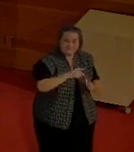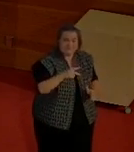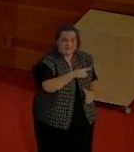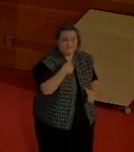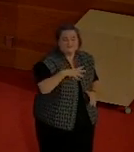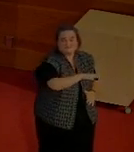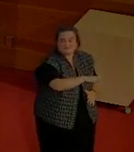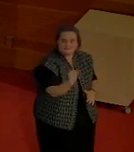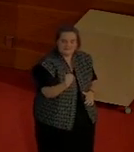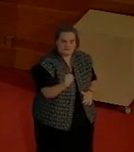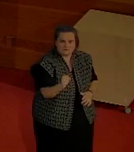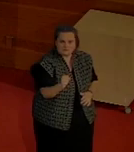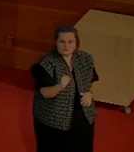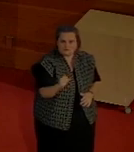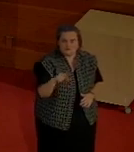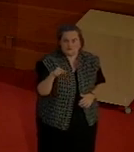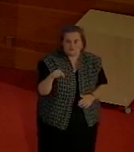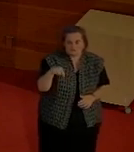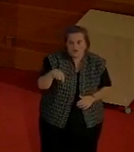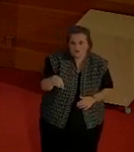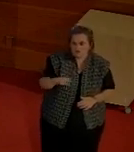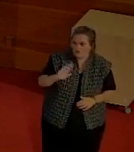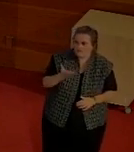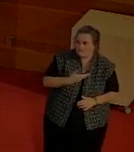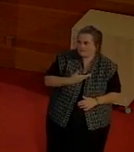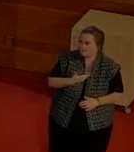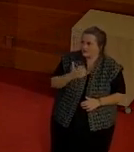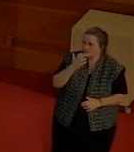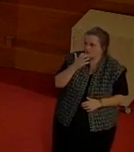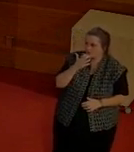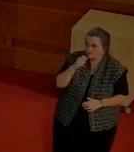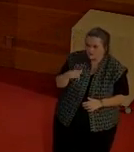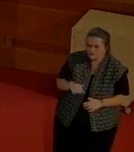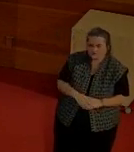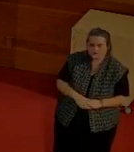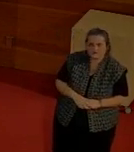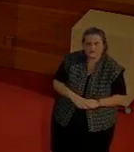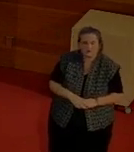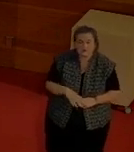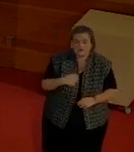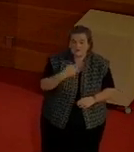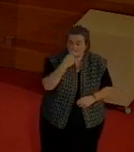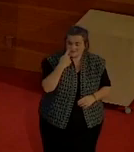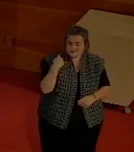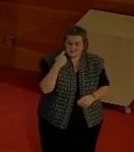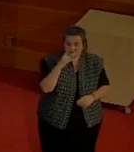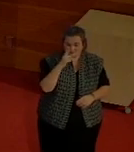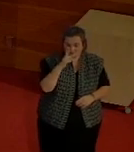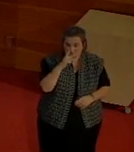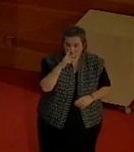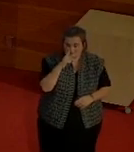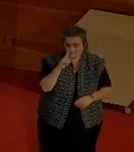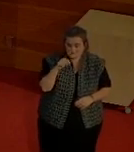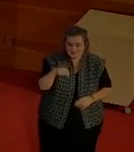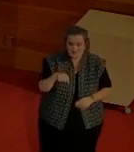China eso a occidente nos está haciendo mal porque Mira por ejemplo el año pasado lo que lo que pasó aquí en